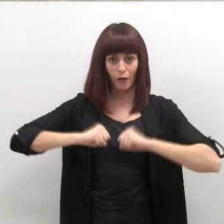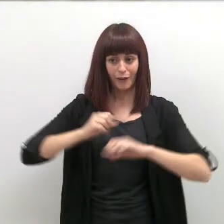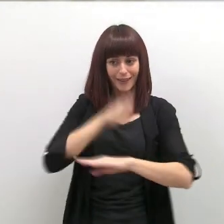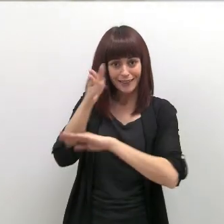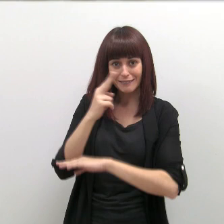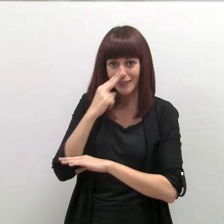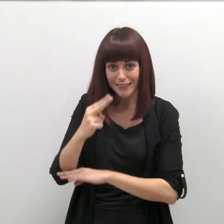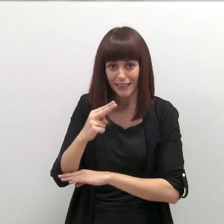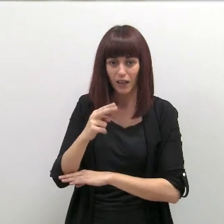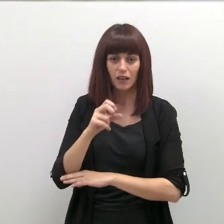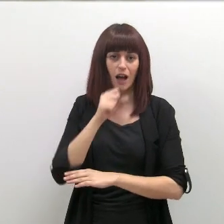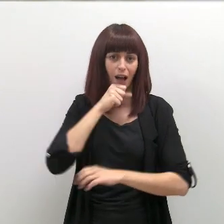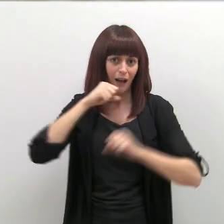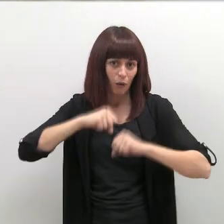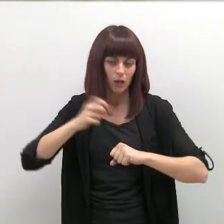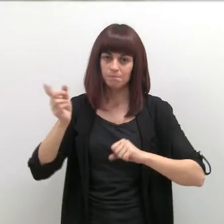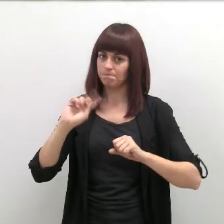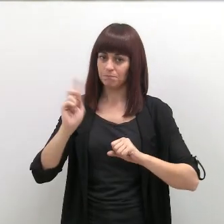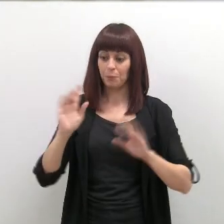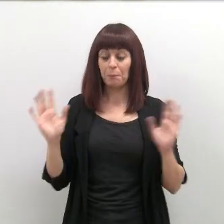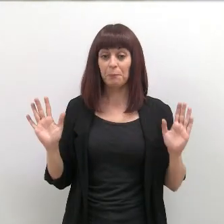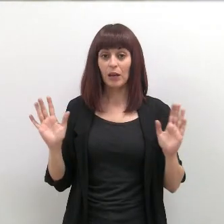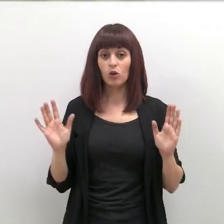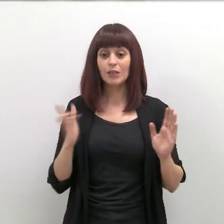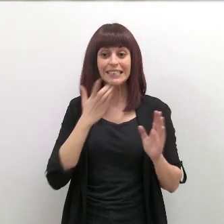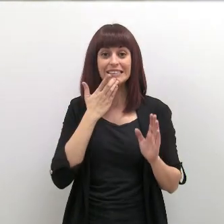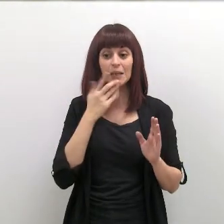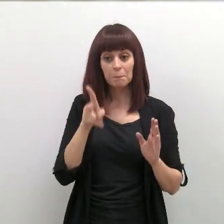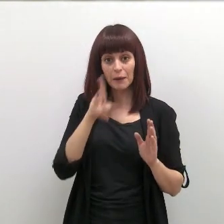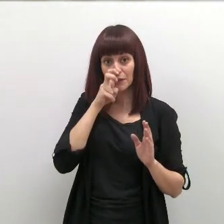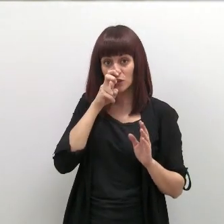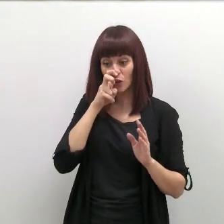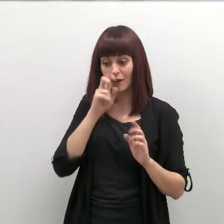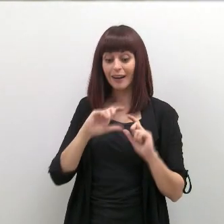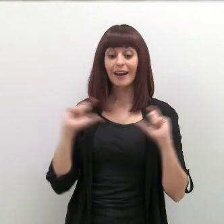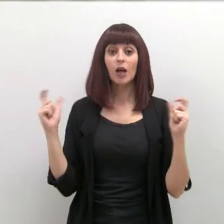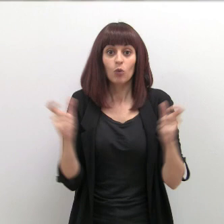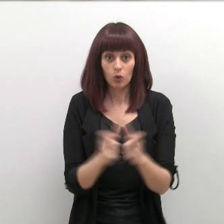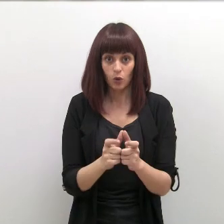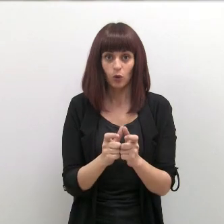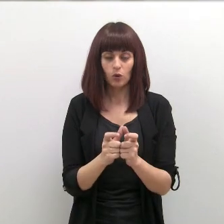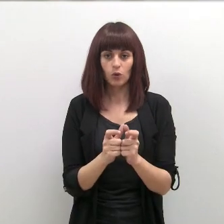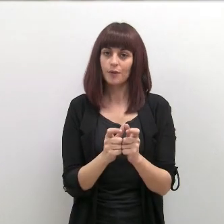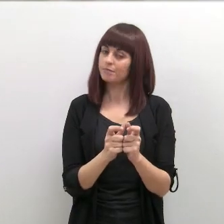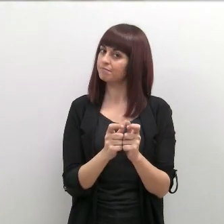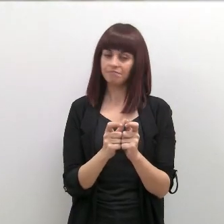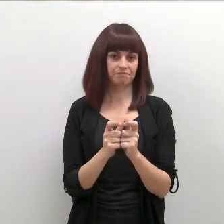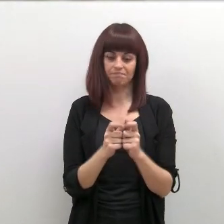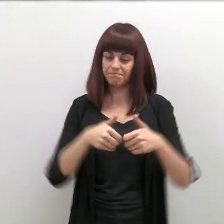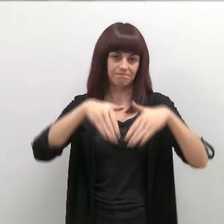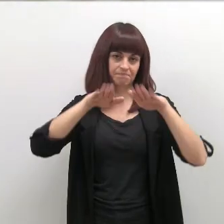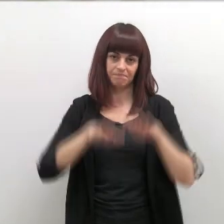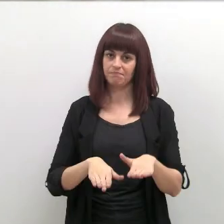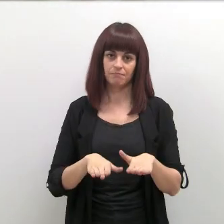lo dijimos, pero desde luego ya sí que si alguien tiene prevista cualquier reunión, la tiene que cortar y no